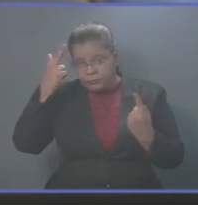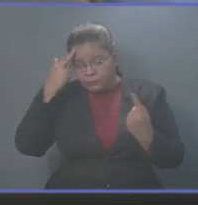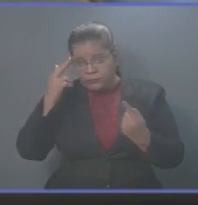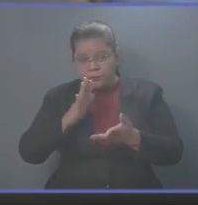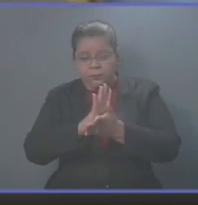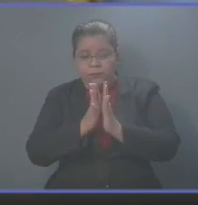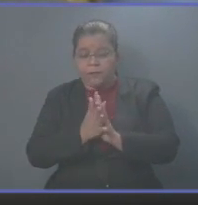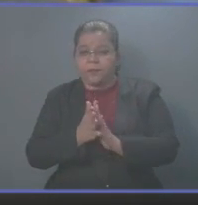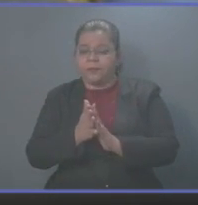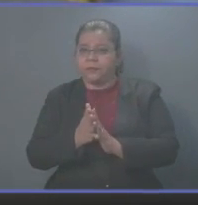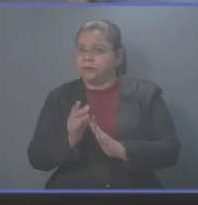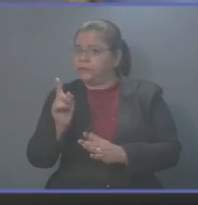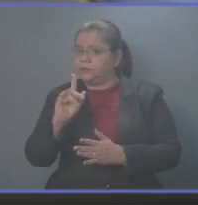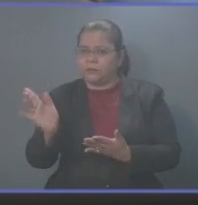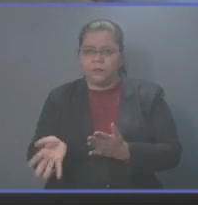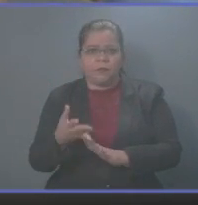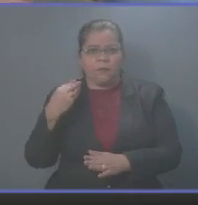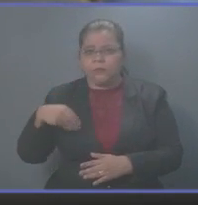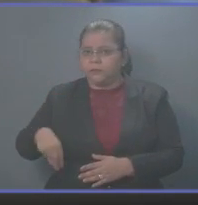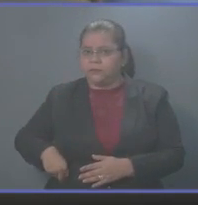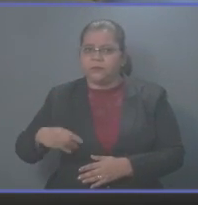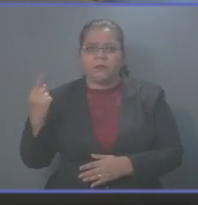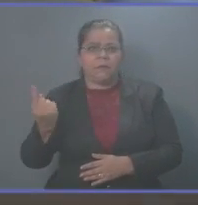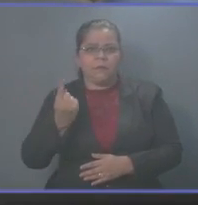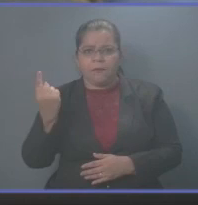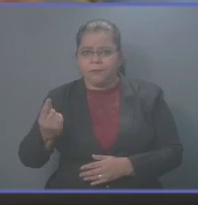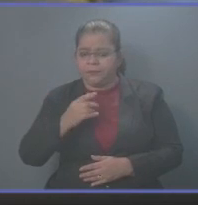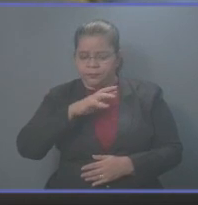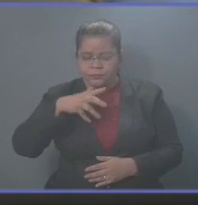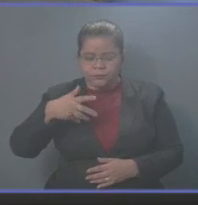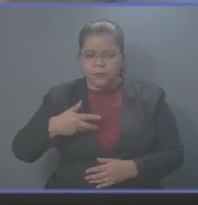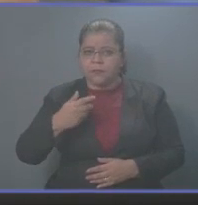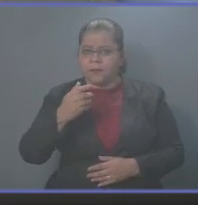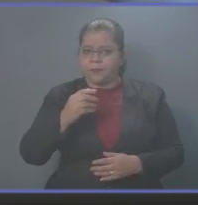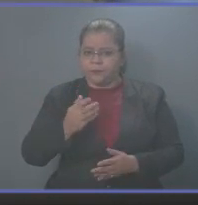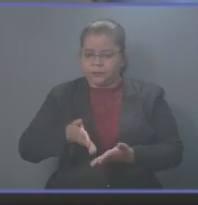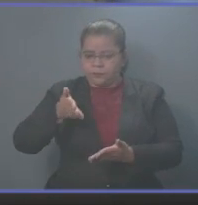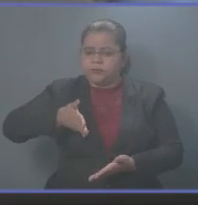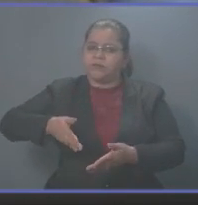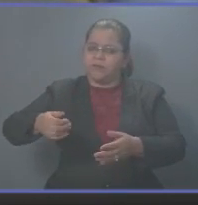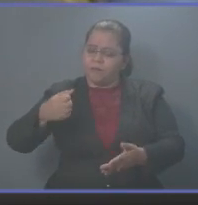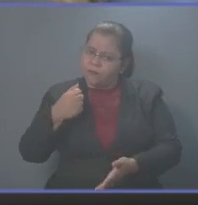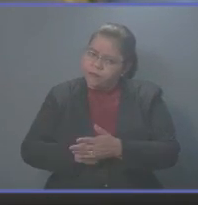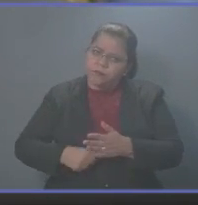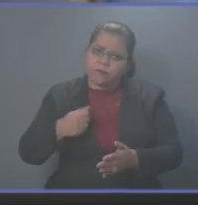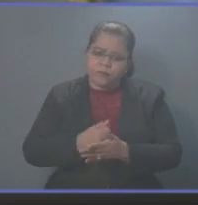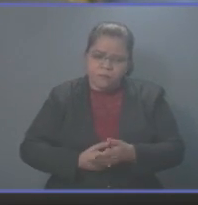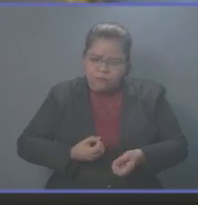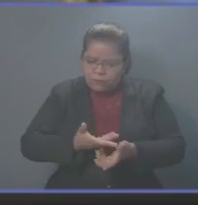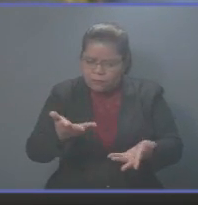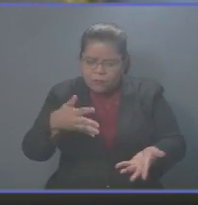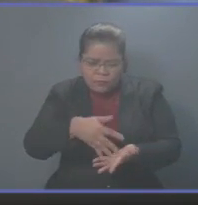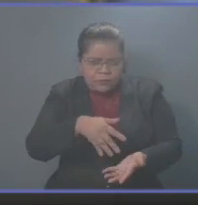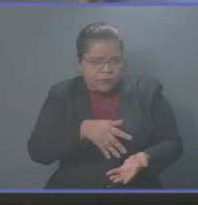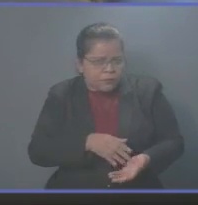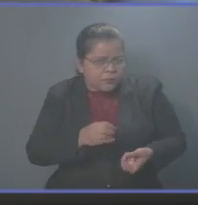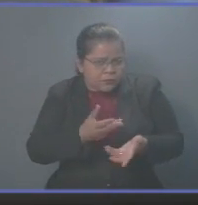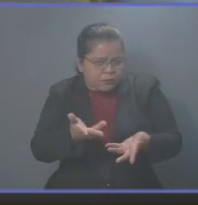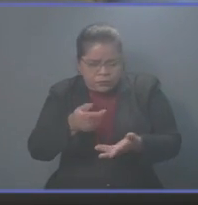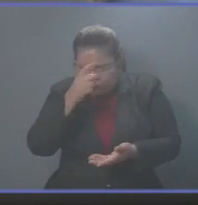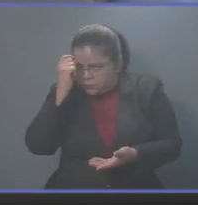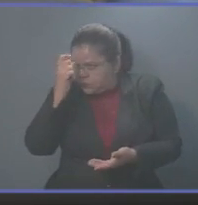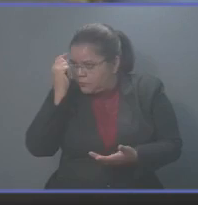ganaderas no dan ganancias, son los ganaderos, los esforzados que ponen y hacen la alegría del pueblo y generan fuentes